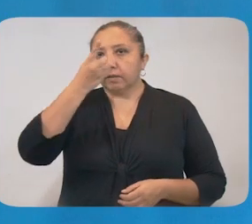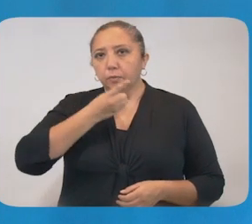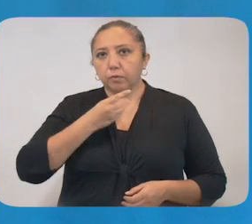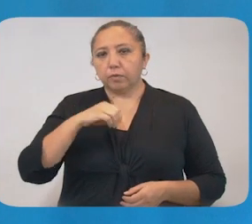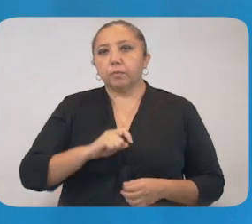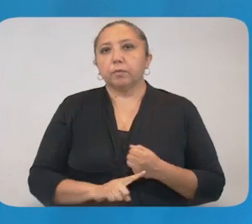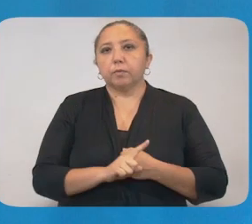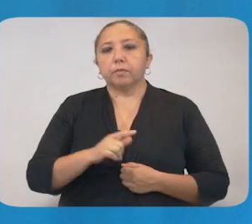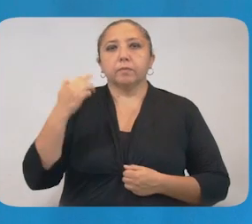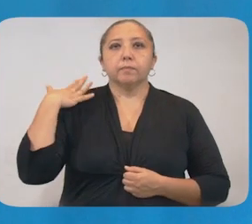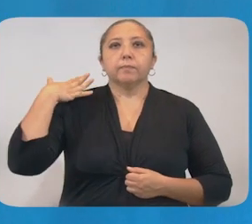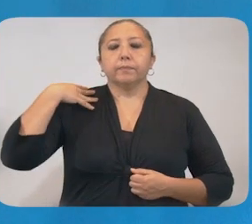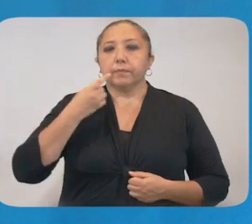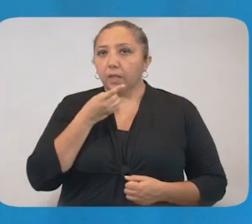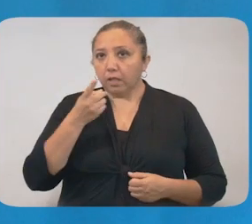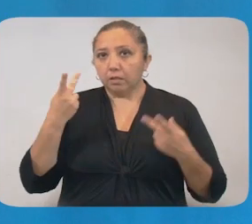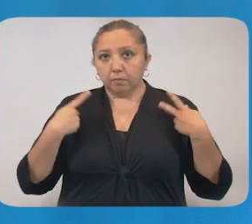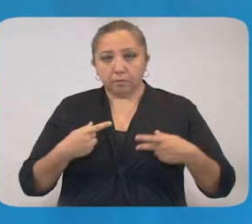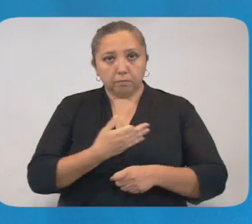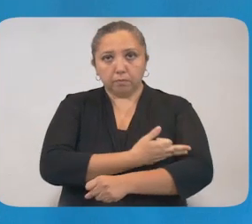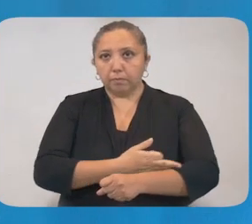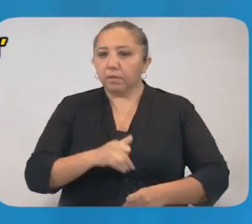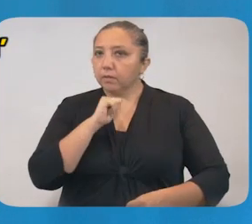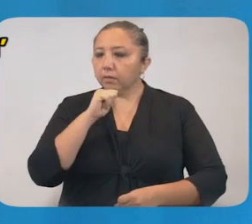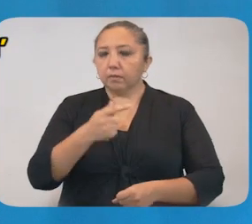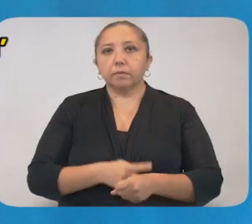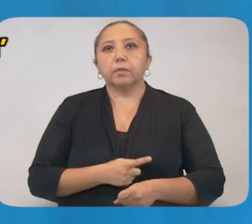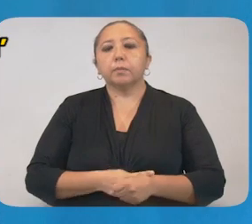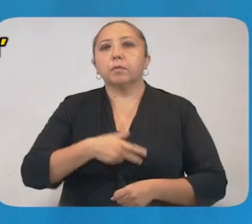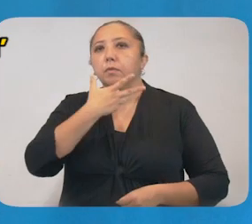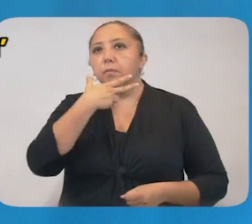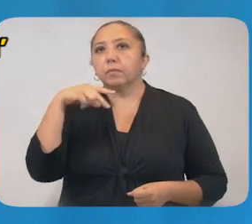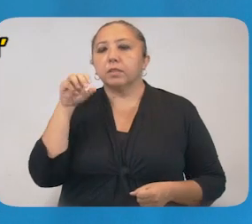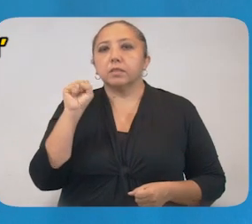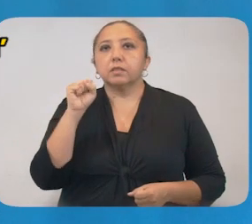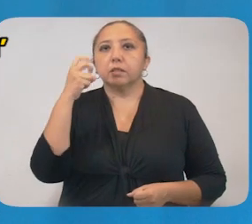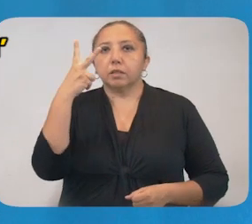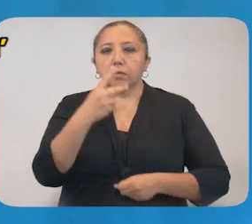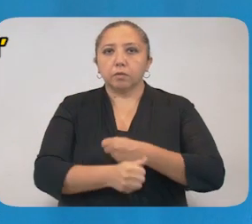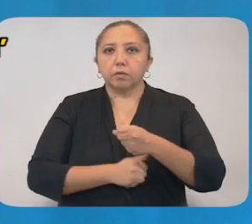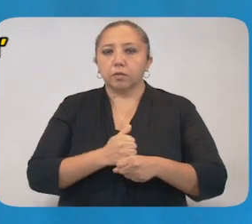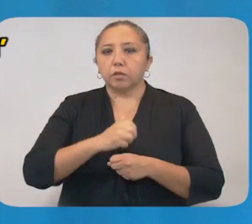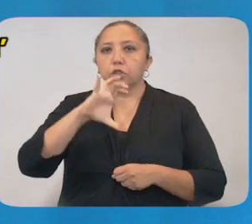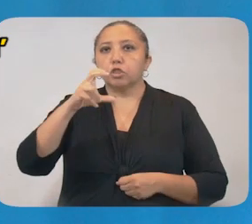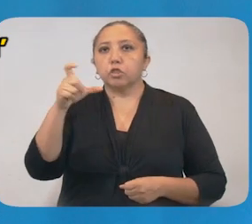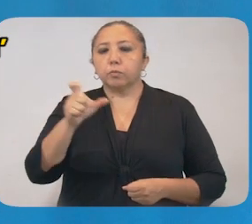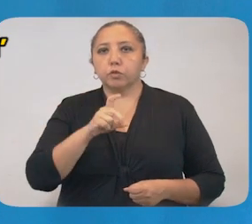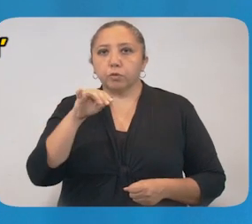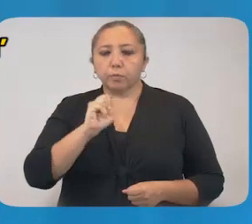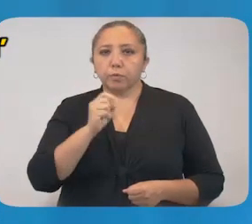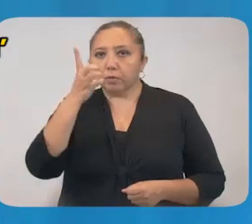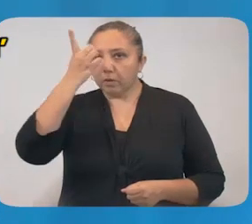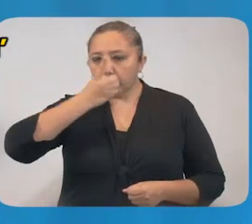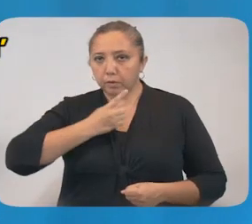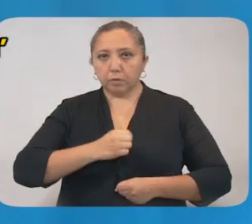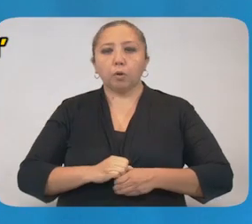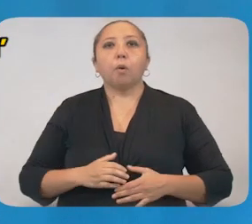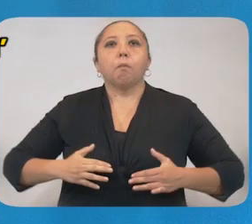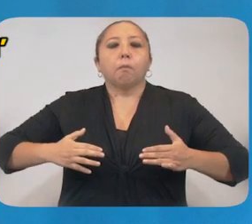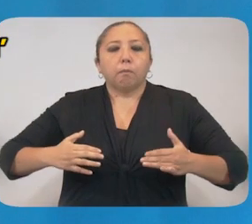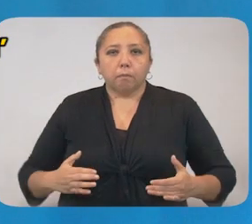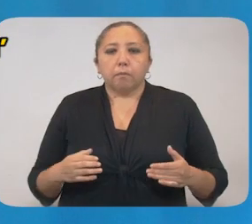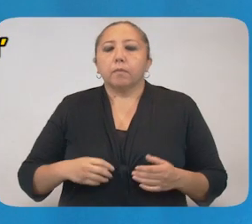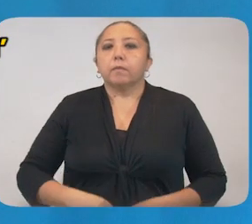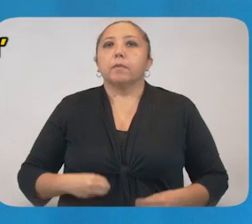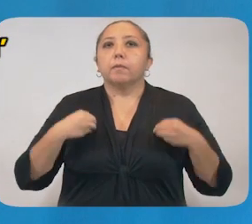y epoc sus contactos no reportan síntomas hombre de 72 años y el pueblo con diabetes y obesidad el